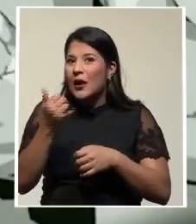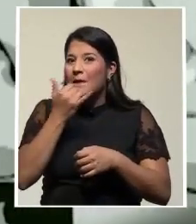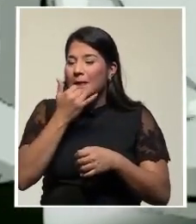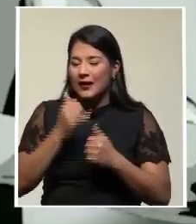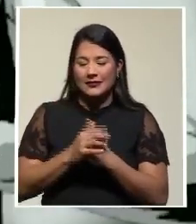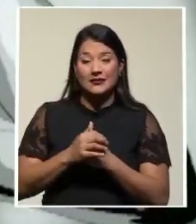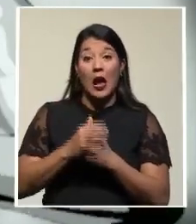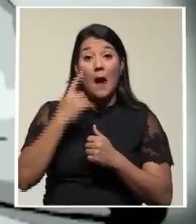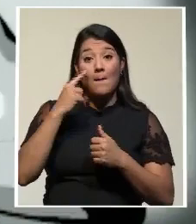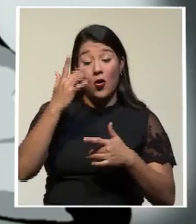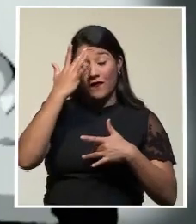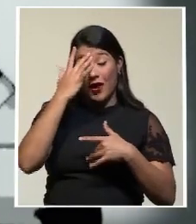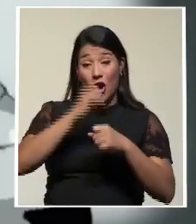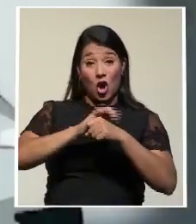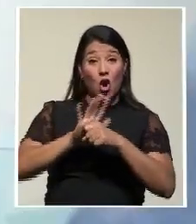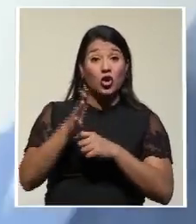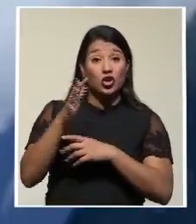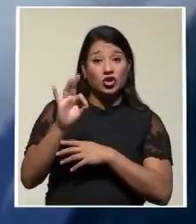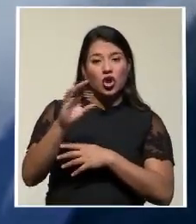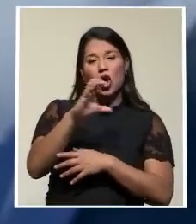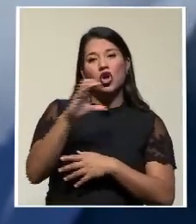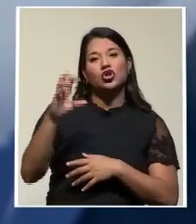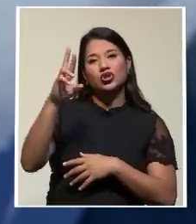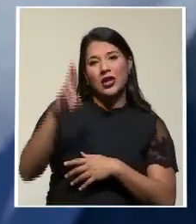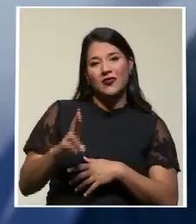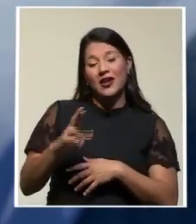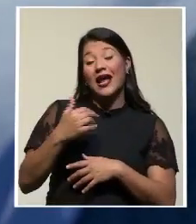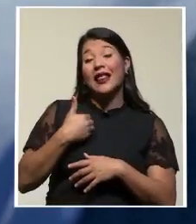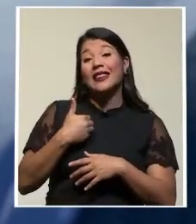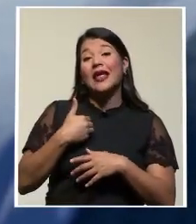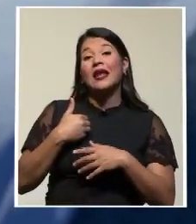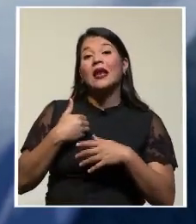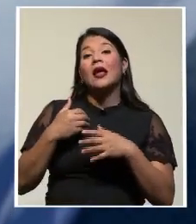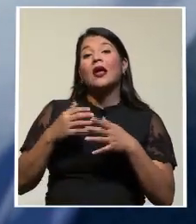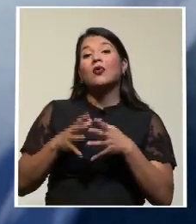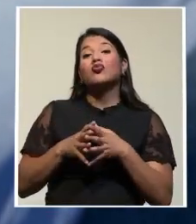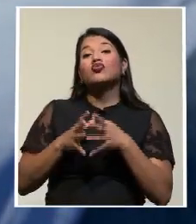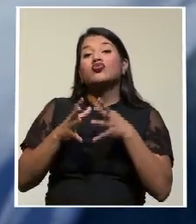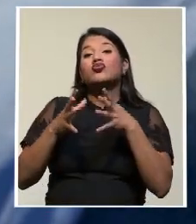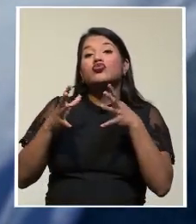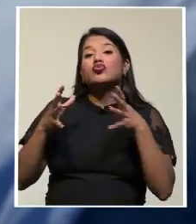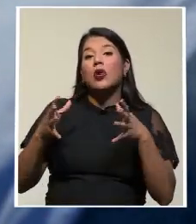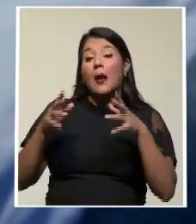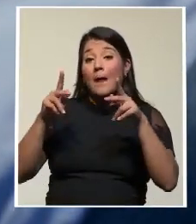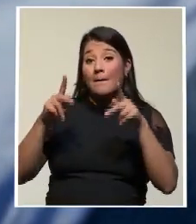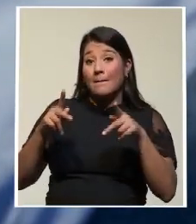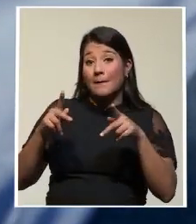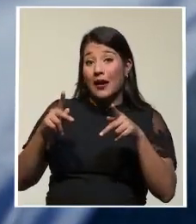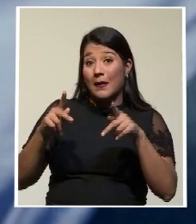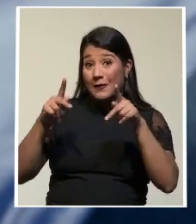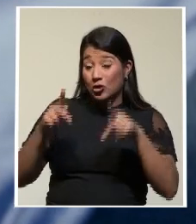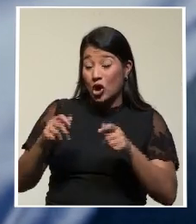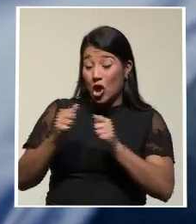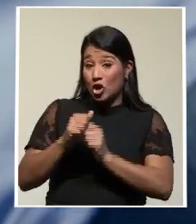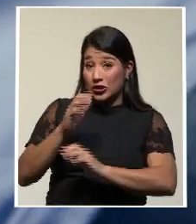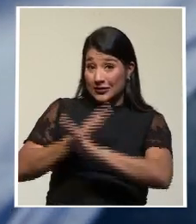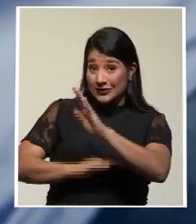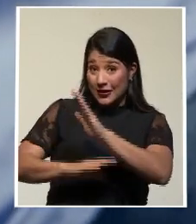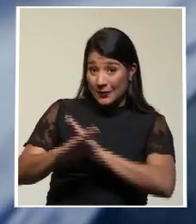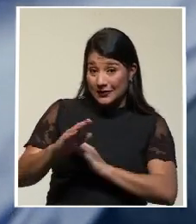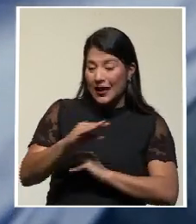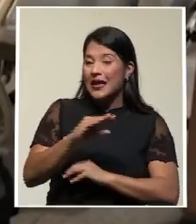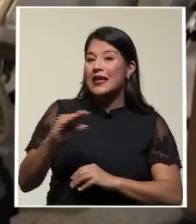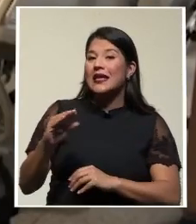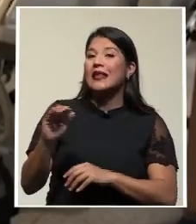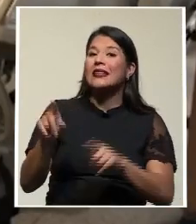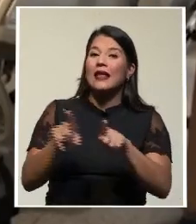la COVID-19 el país va a tener un aumento temporal en la prevalencia de personas con discapacidad. Además, apunta a